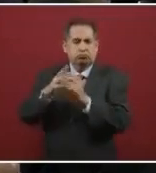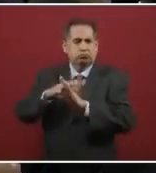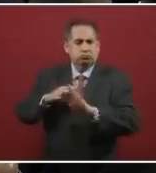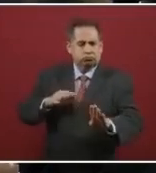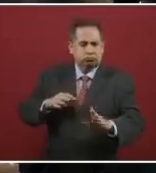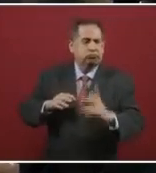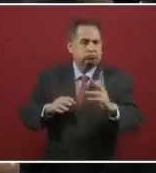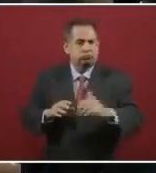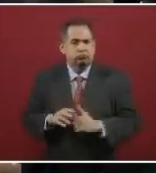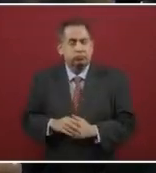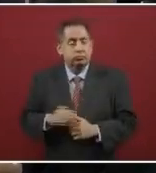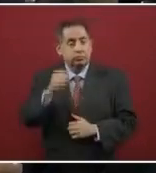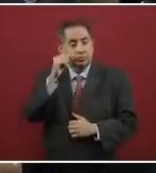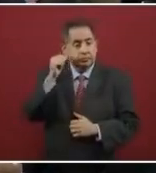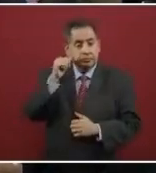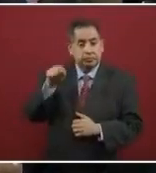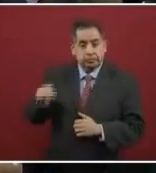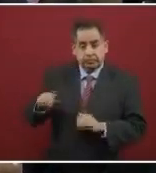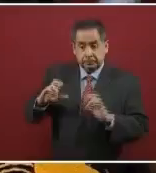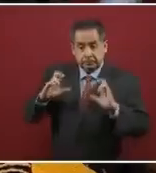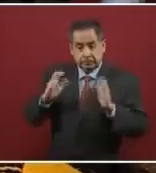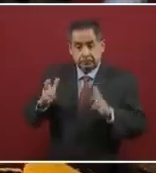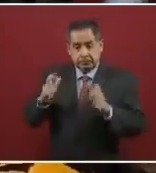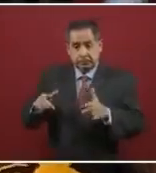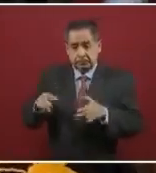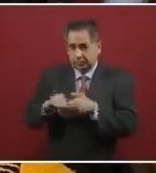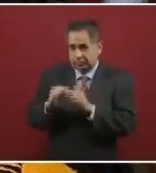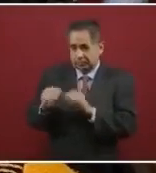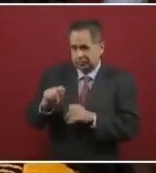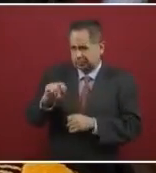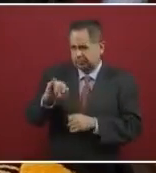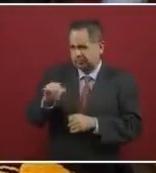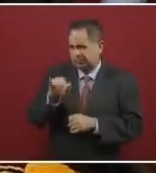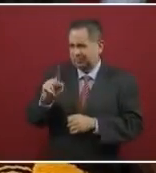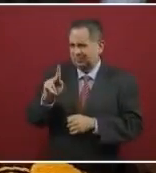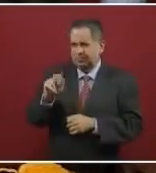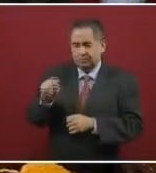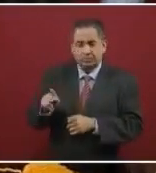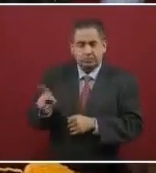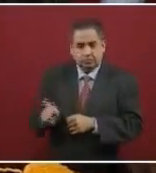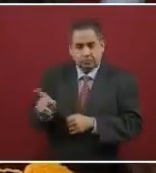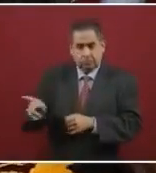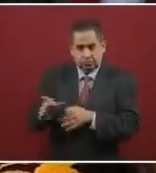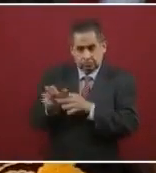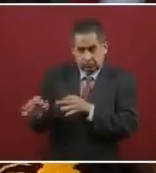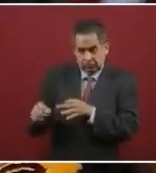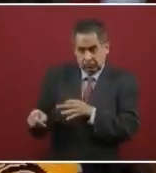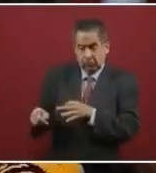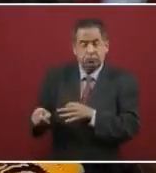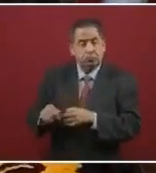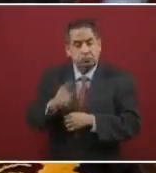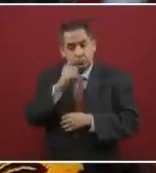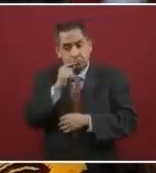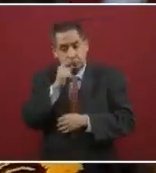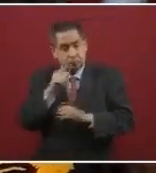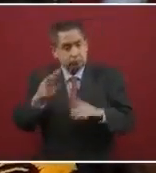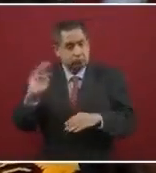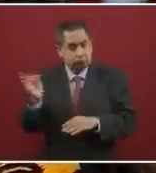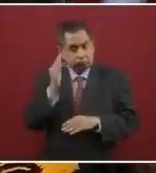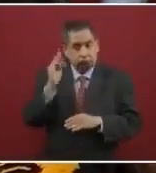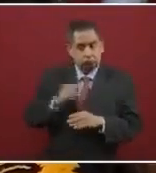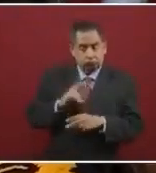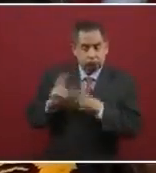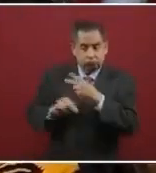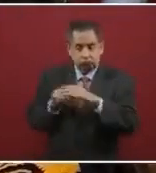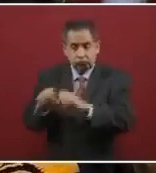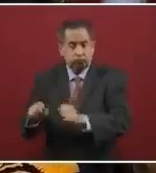Ayer en Chiapas, cerca de Pijijiapan, hubo un operativo de la Policía Federal y